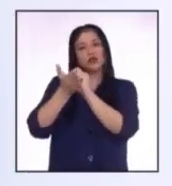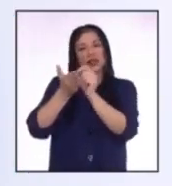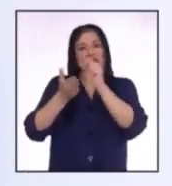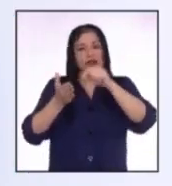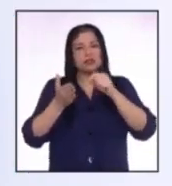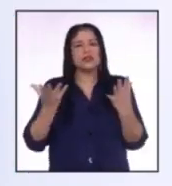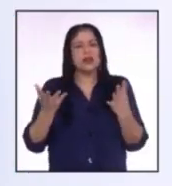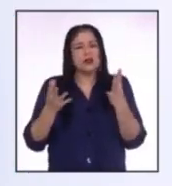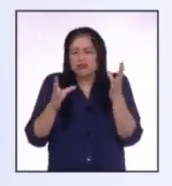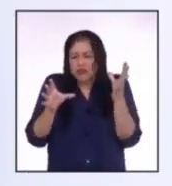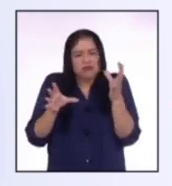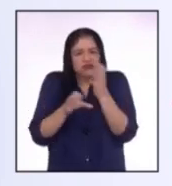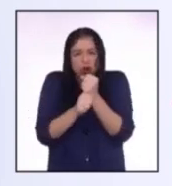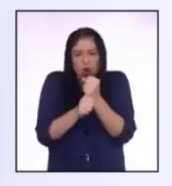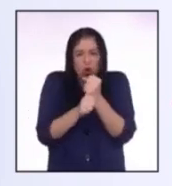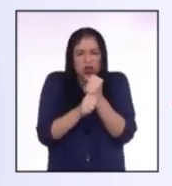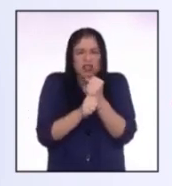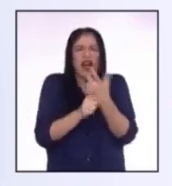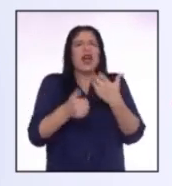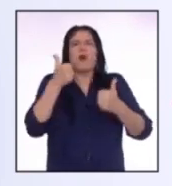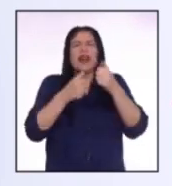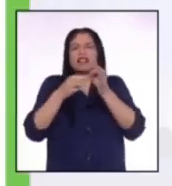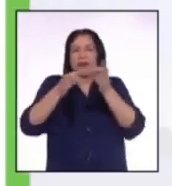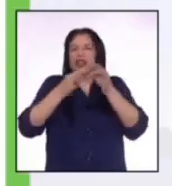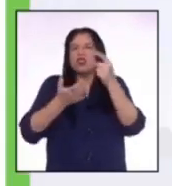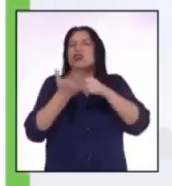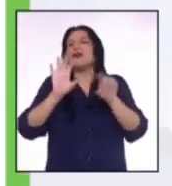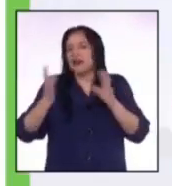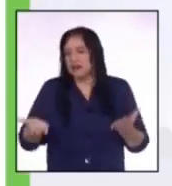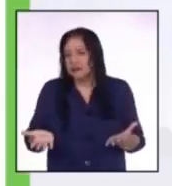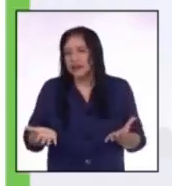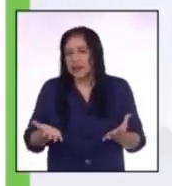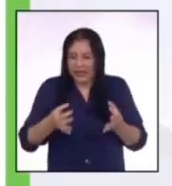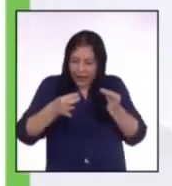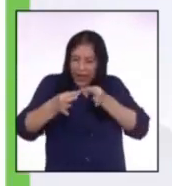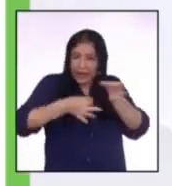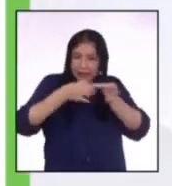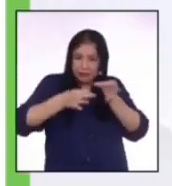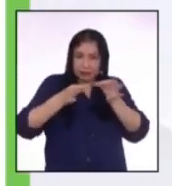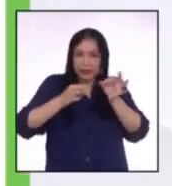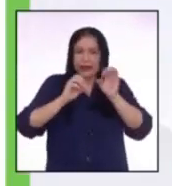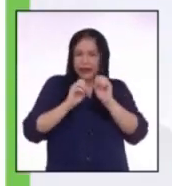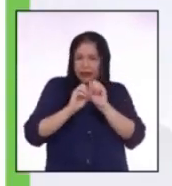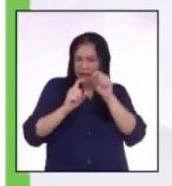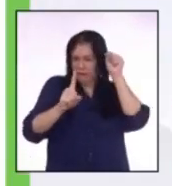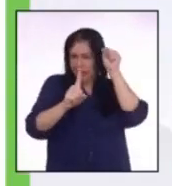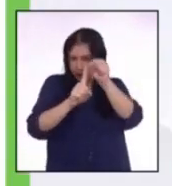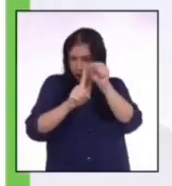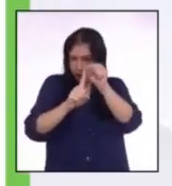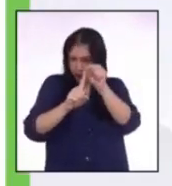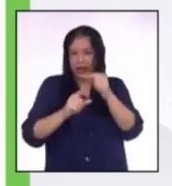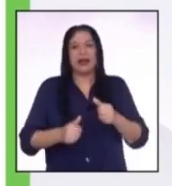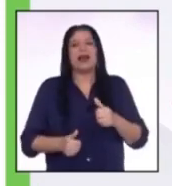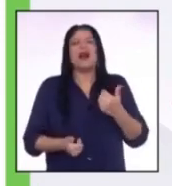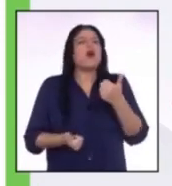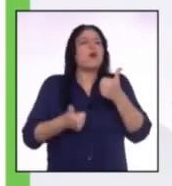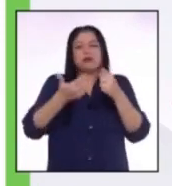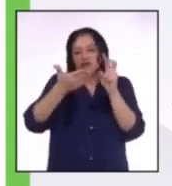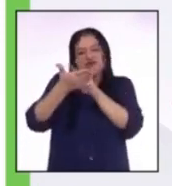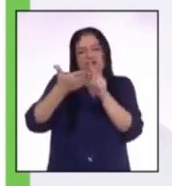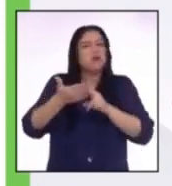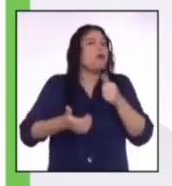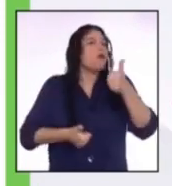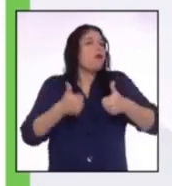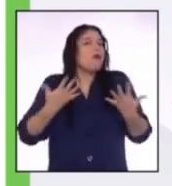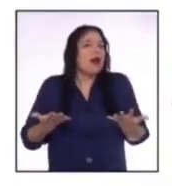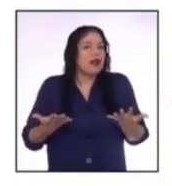una breve introducción a la actividad a realizar explicar de manera concreta qué es lo que leeremos a lo